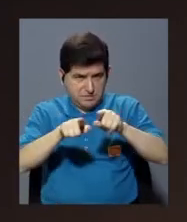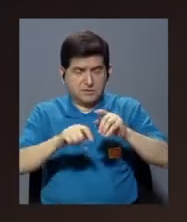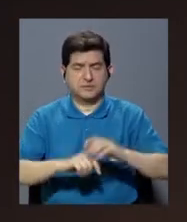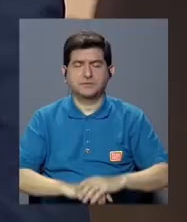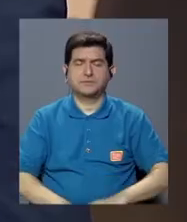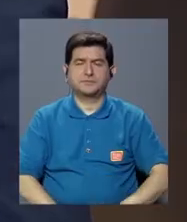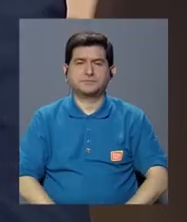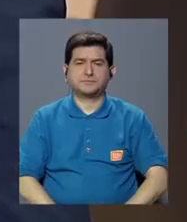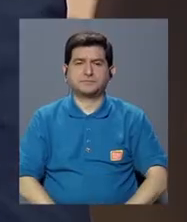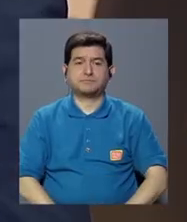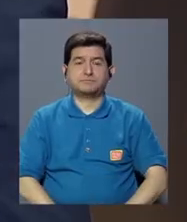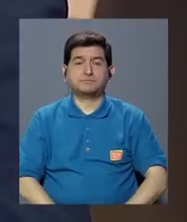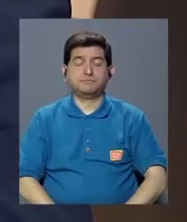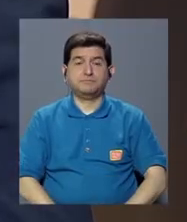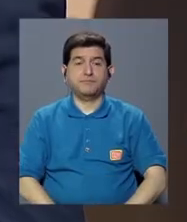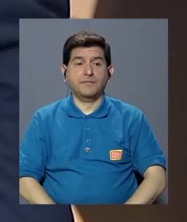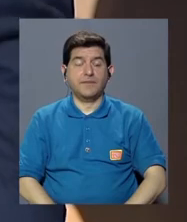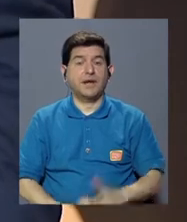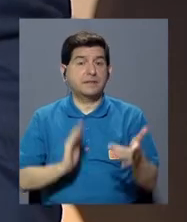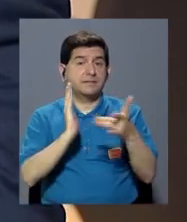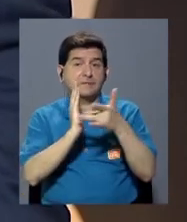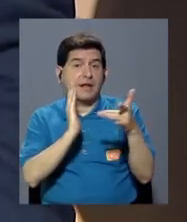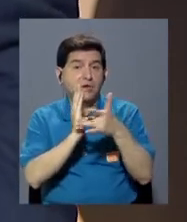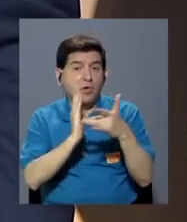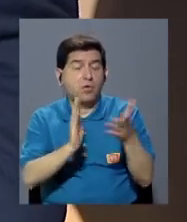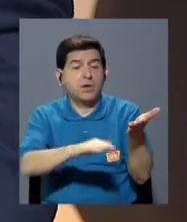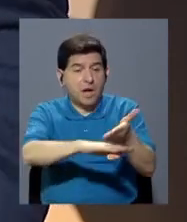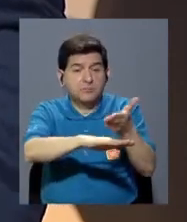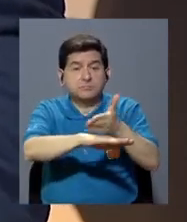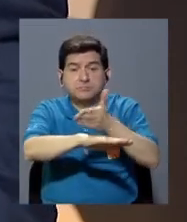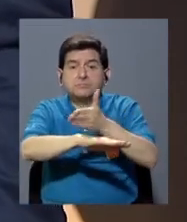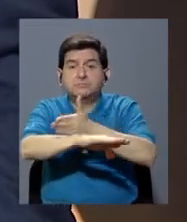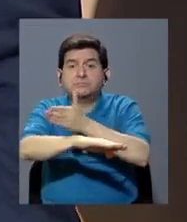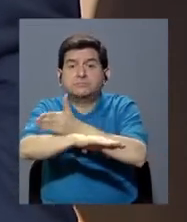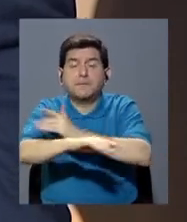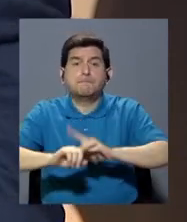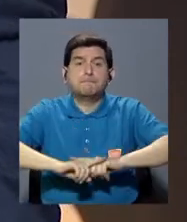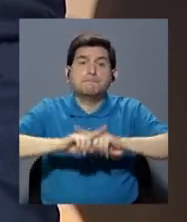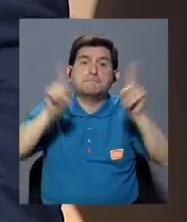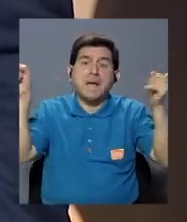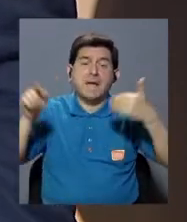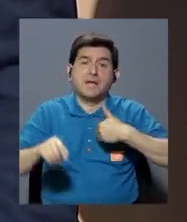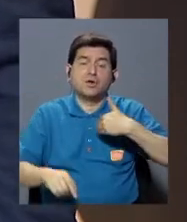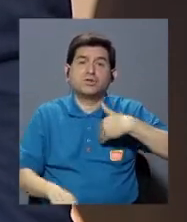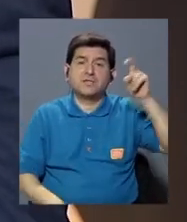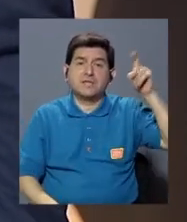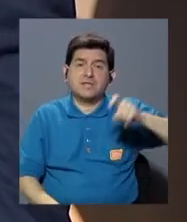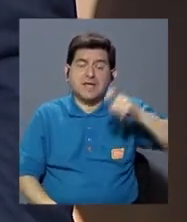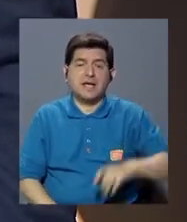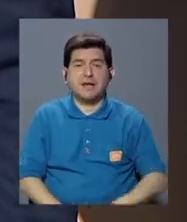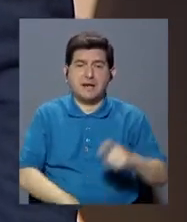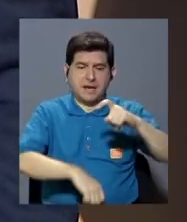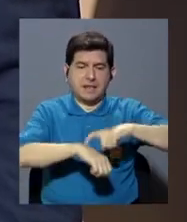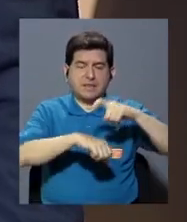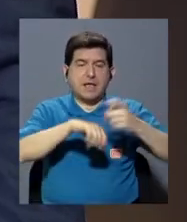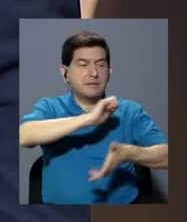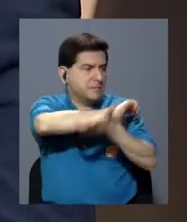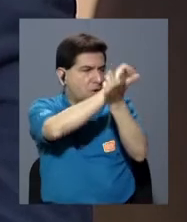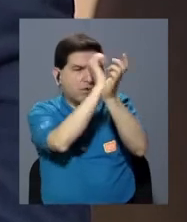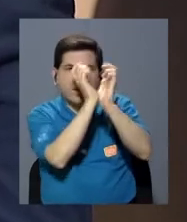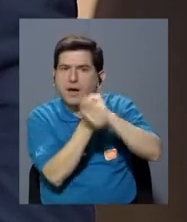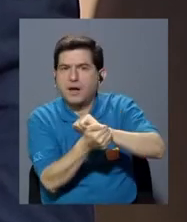las electrolíneas. Y bueno, es una tecnología que va avanzando, pero tiene que haber un periodo